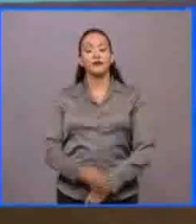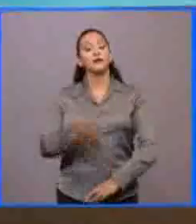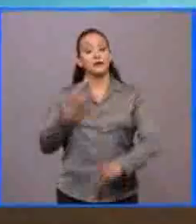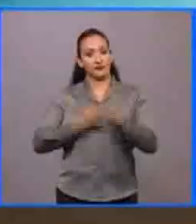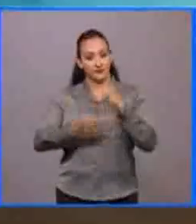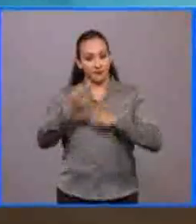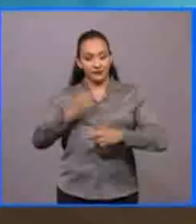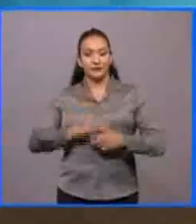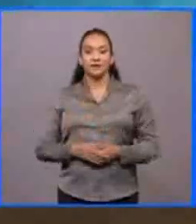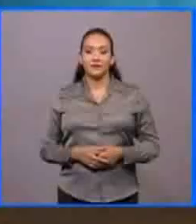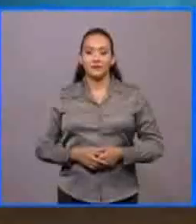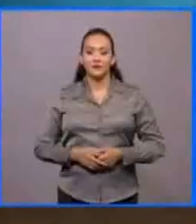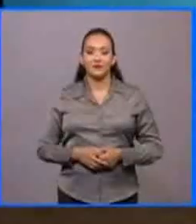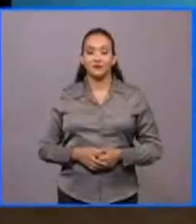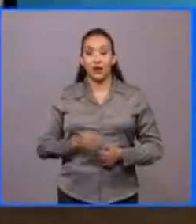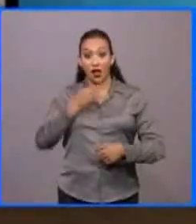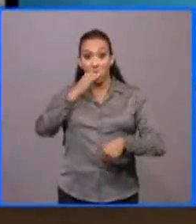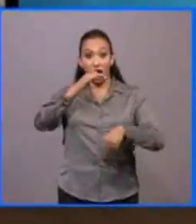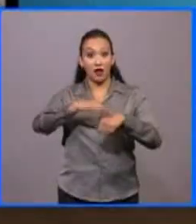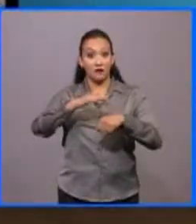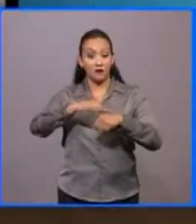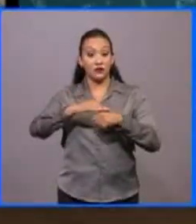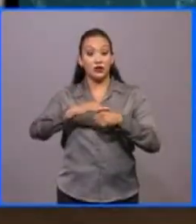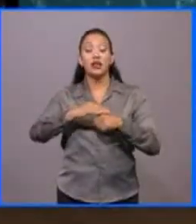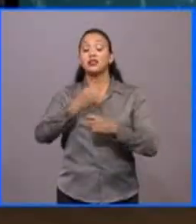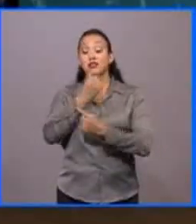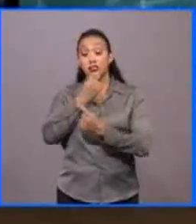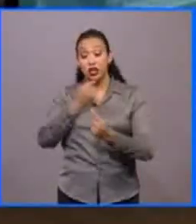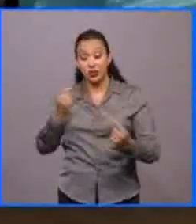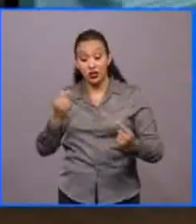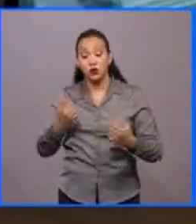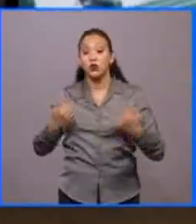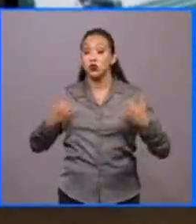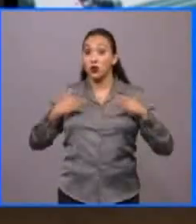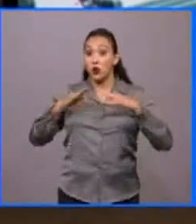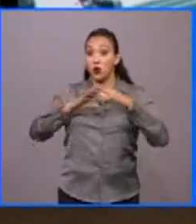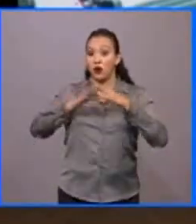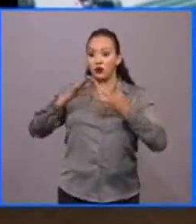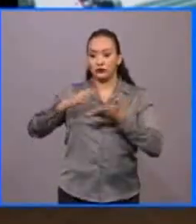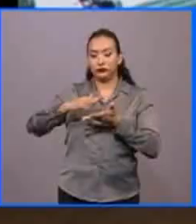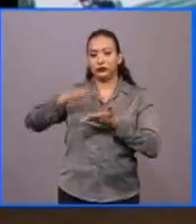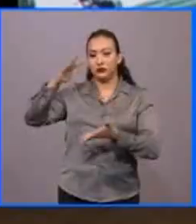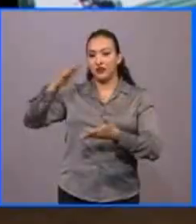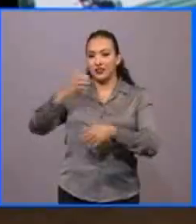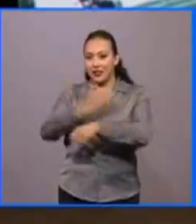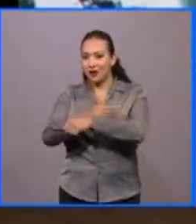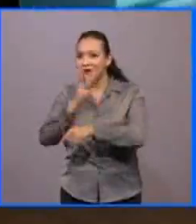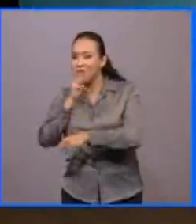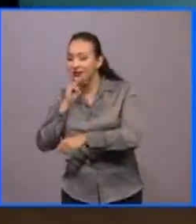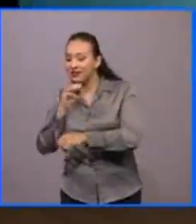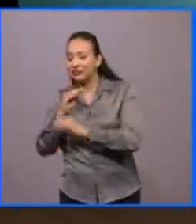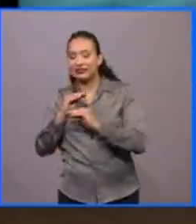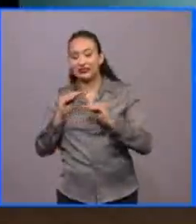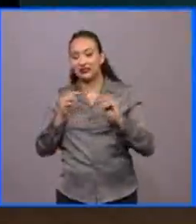Más adelante, advierten aumento de infantes y adolescentes migrantes no acompañados en